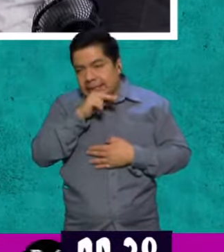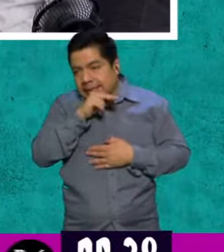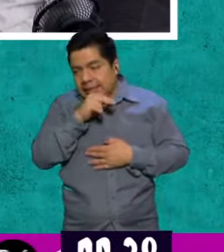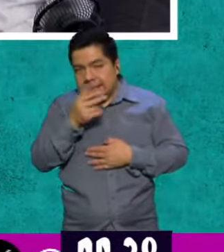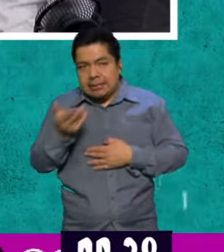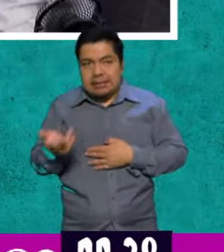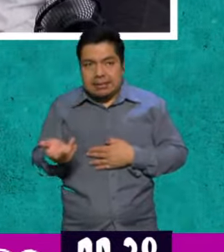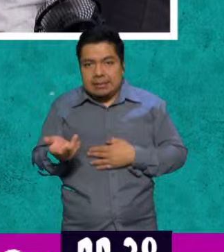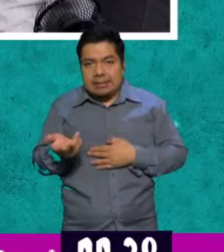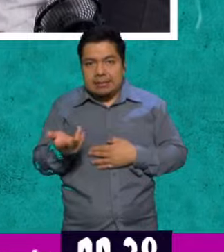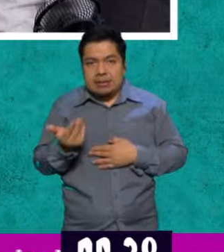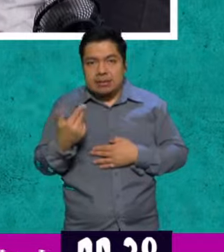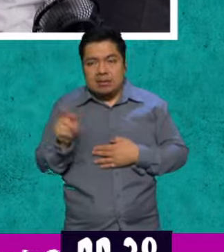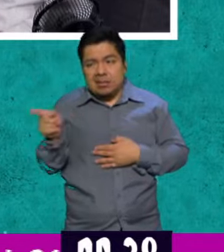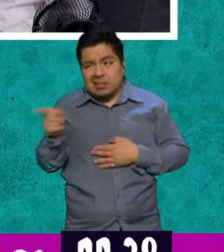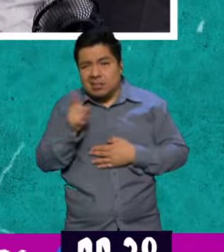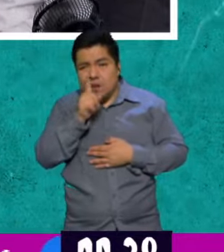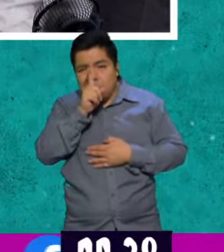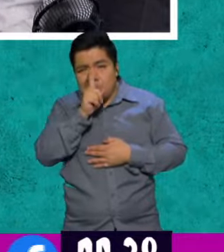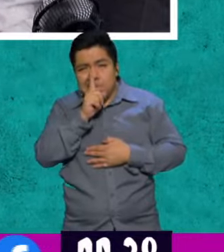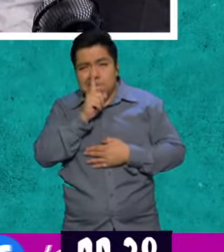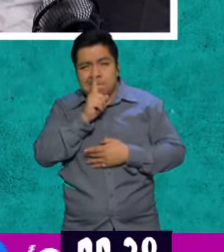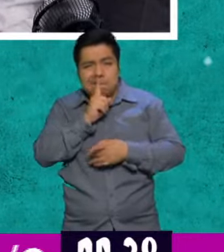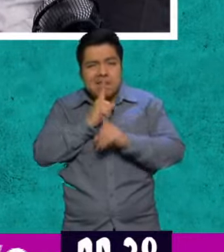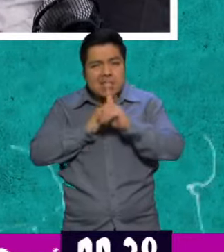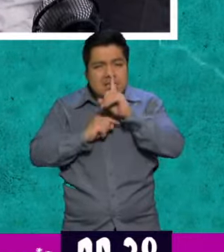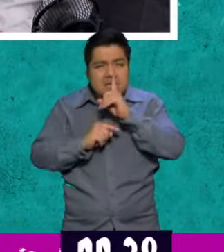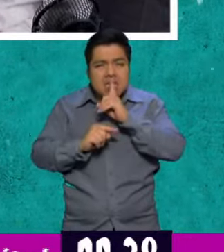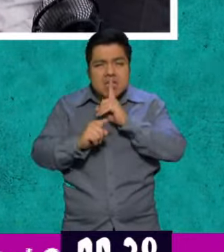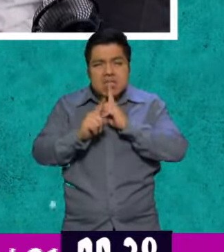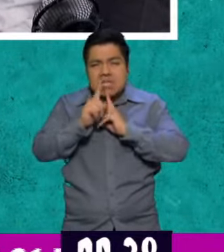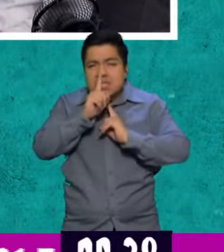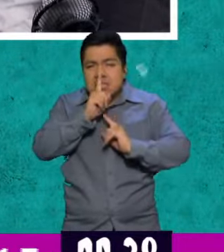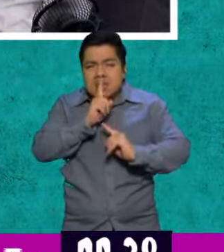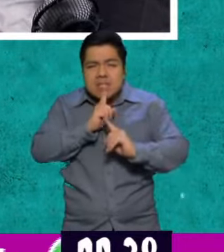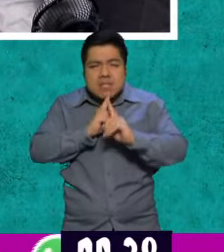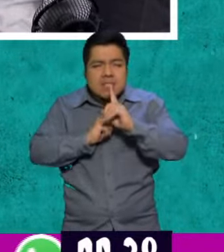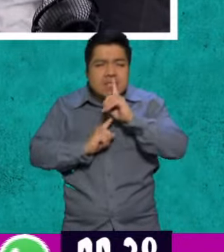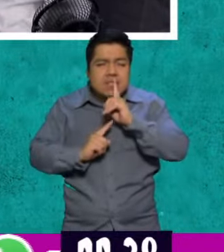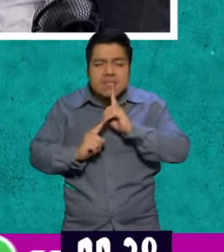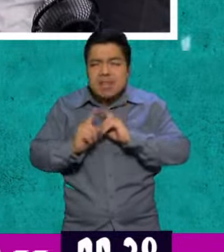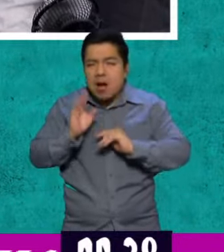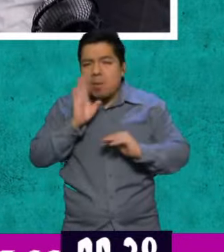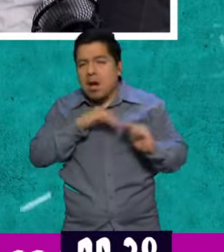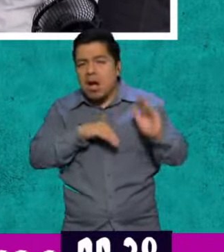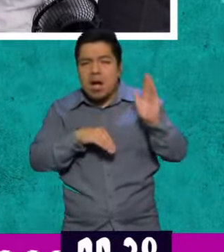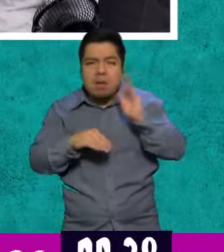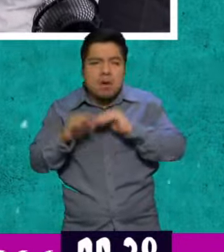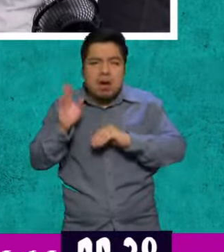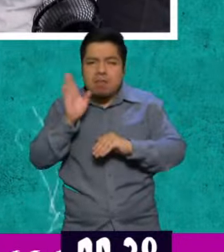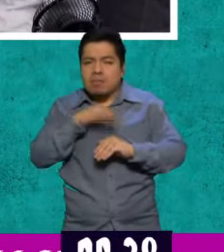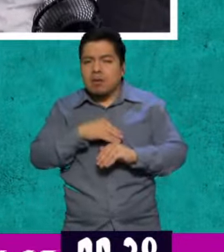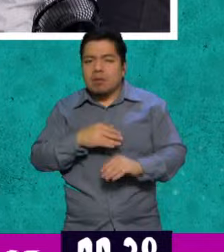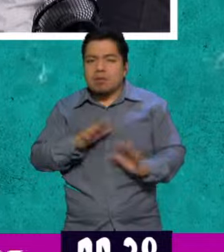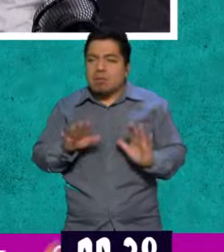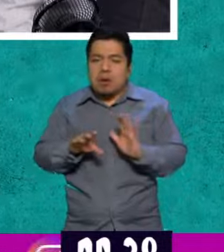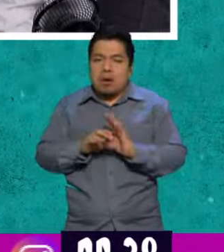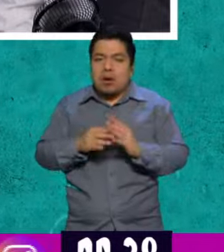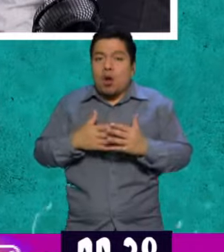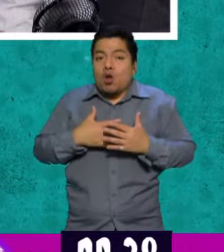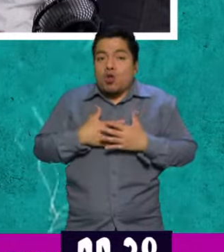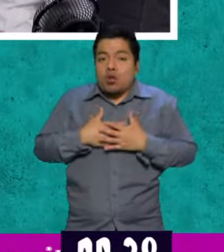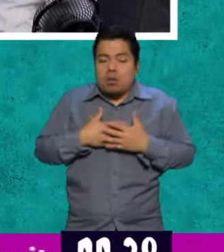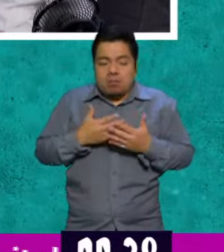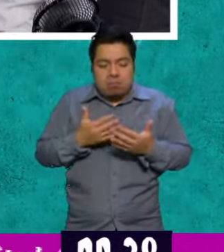todo, puras mentiras, pura desinformación, puro falso periodismo. No hay un... Yo he leído el